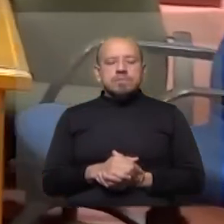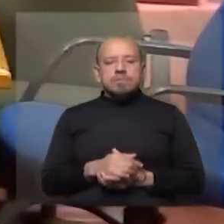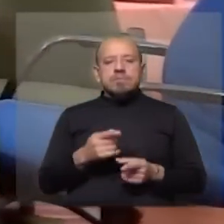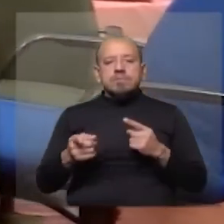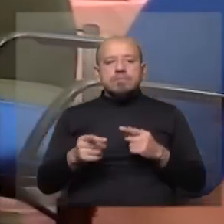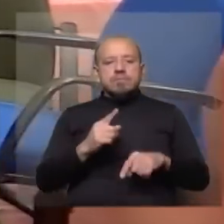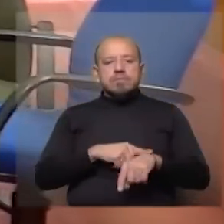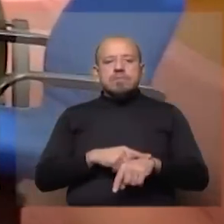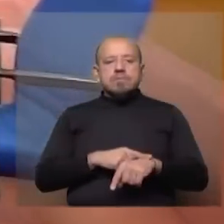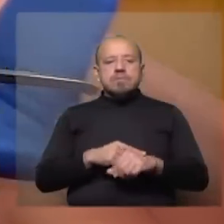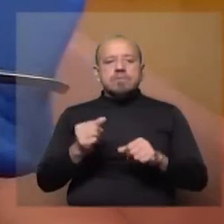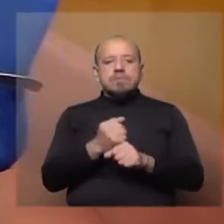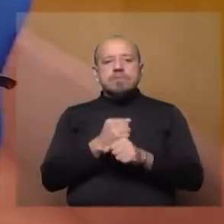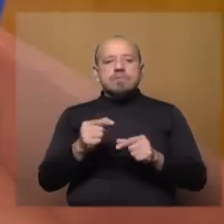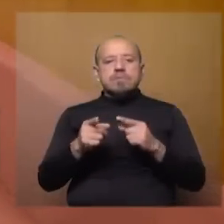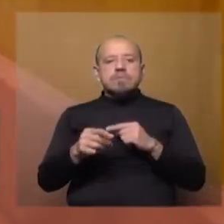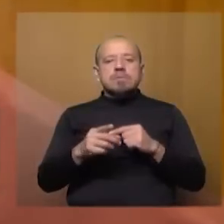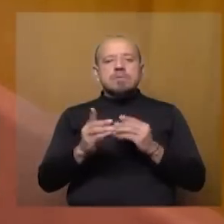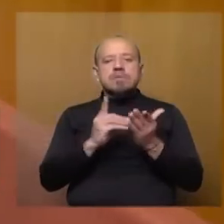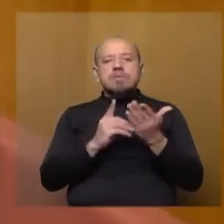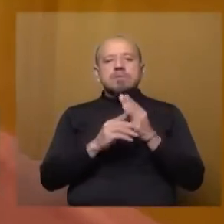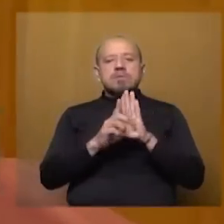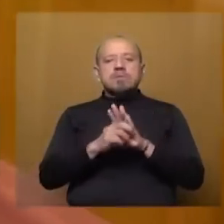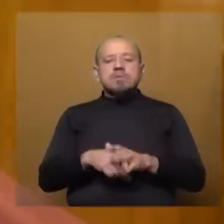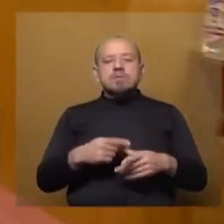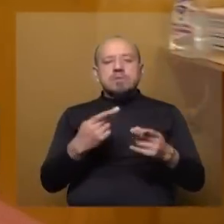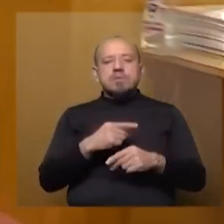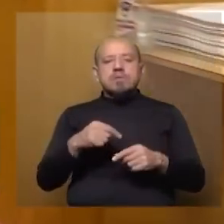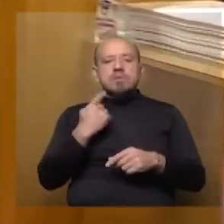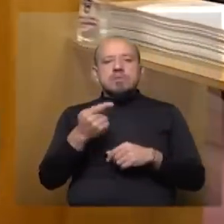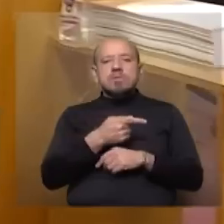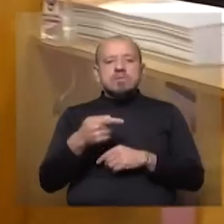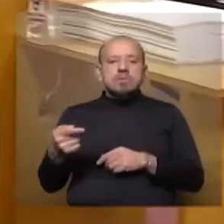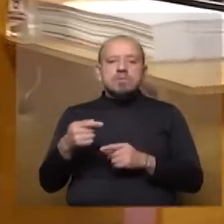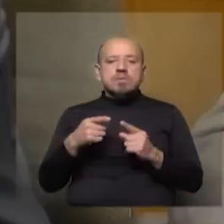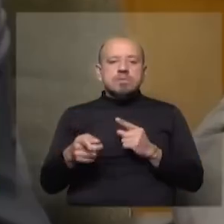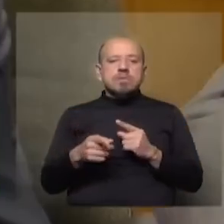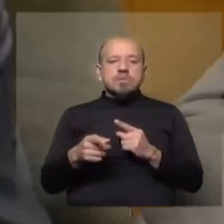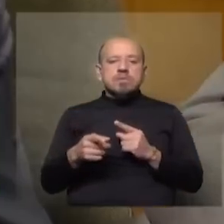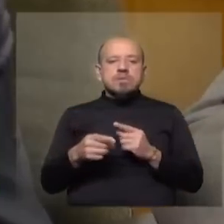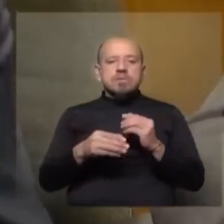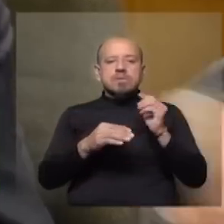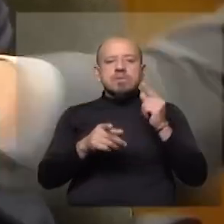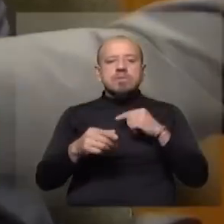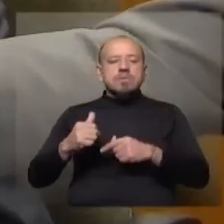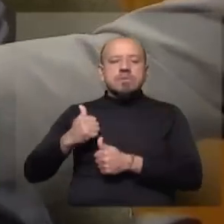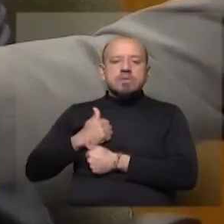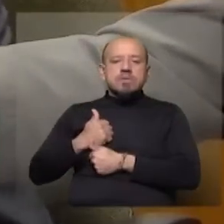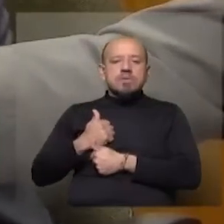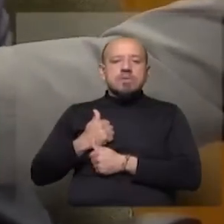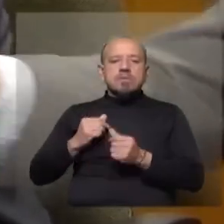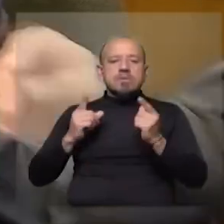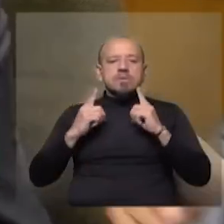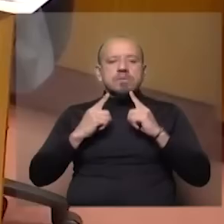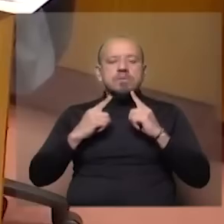el proyecto de ley que reforma la caja de profesionales vence la próxima semana en tanto Cabildo abierto espera la respuesta del poder